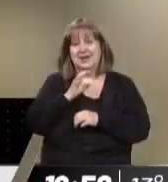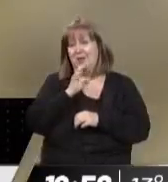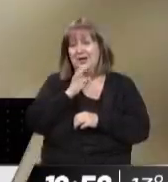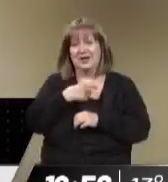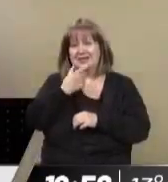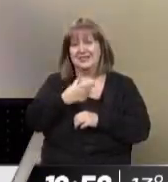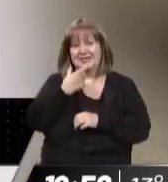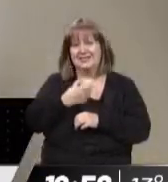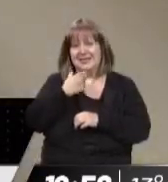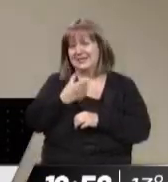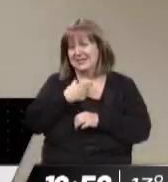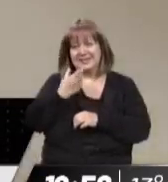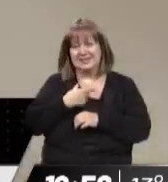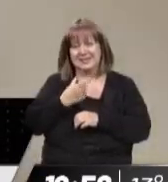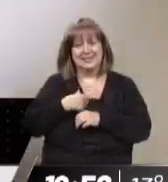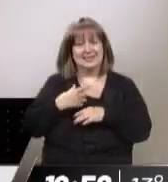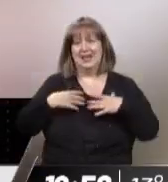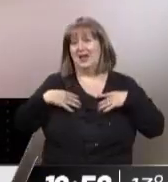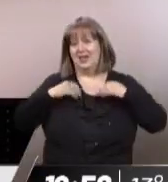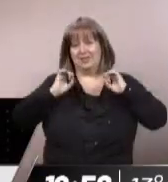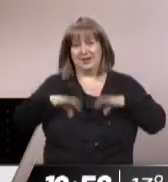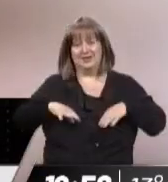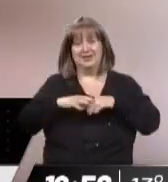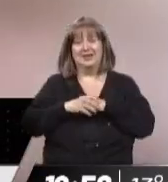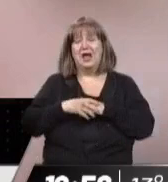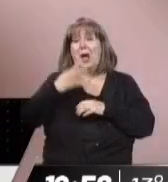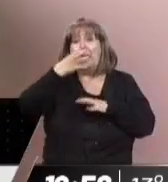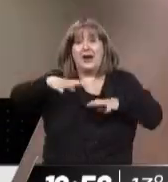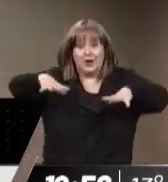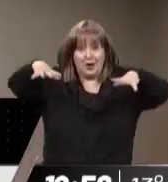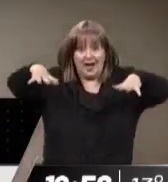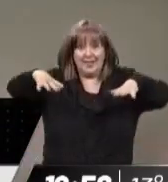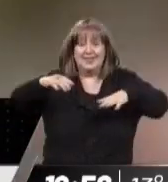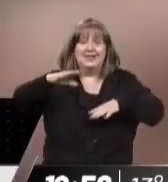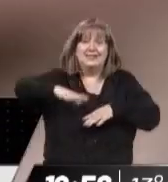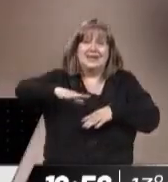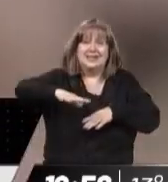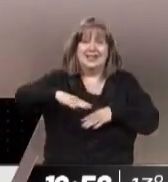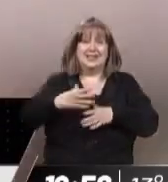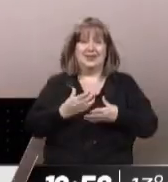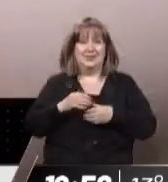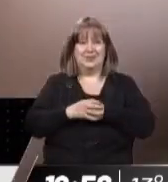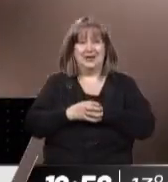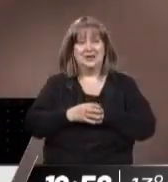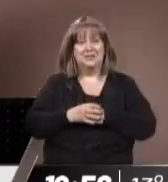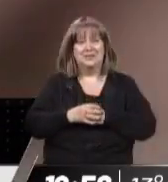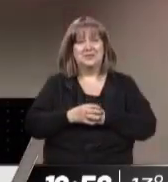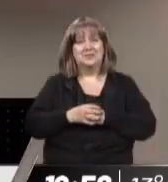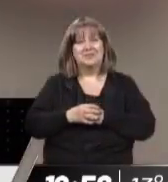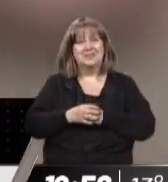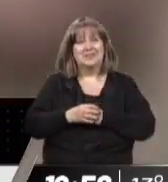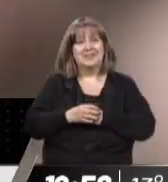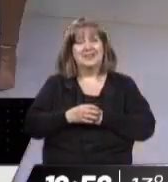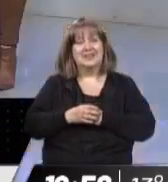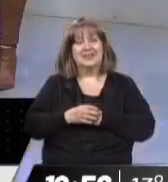mira al perrito. Es más grande que el perro. No, es muy hermoso. Bueno, había que terminar con una sonrisa.